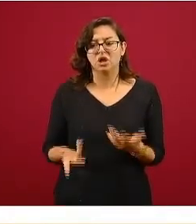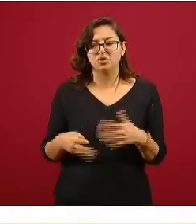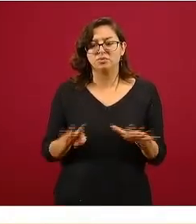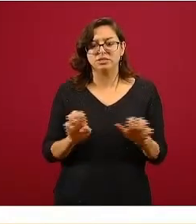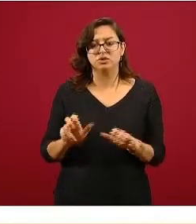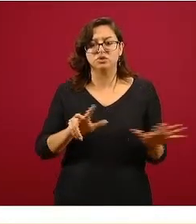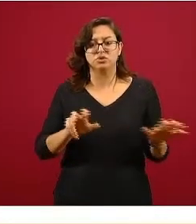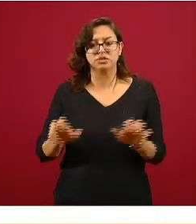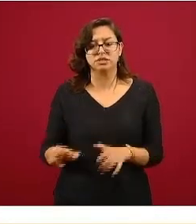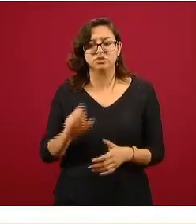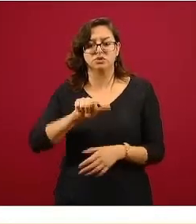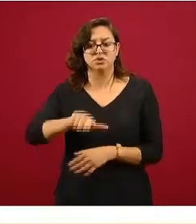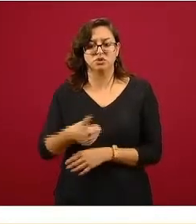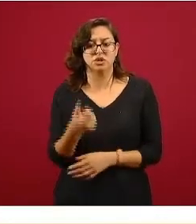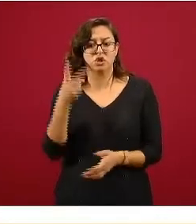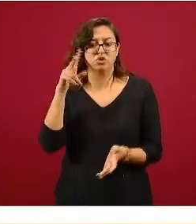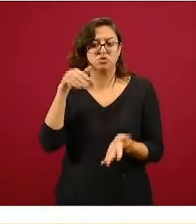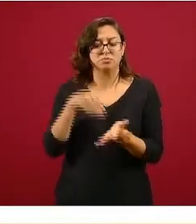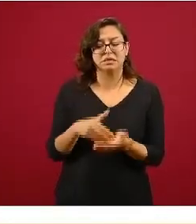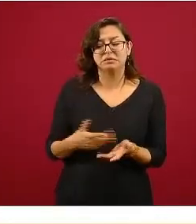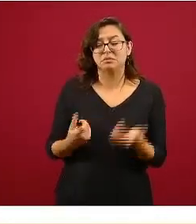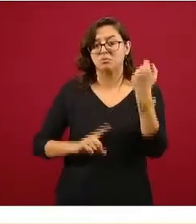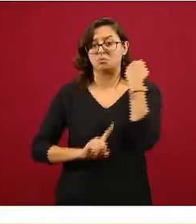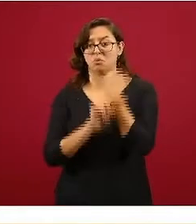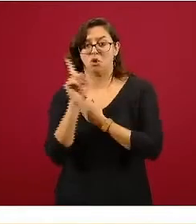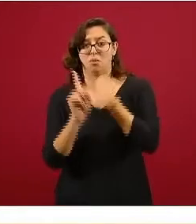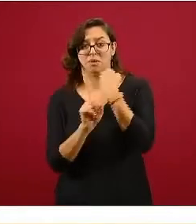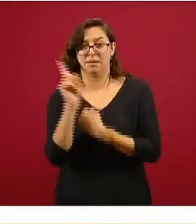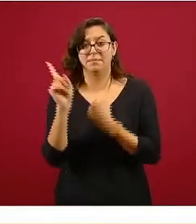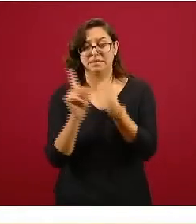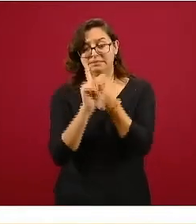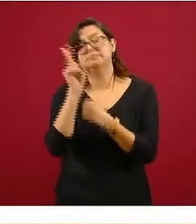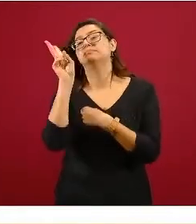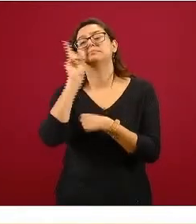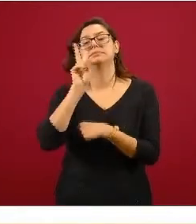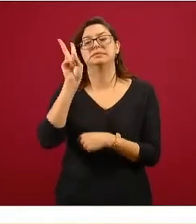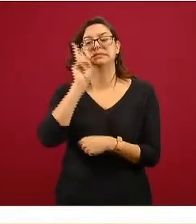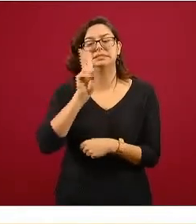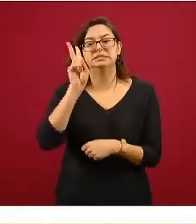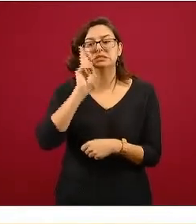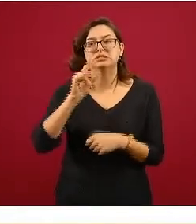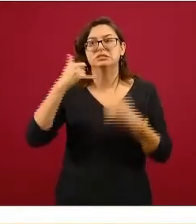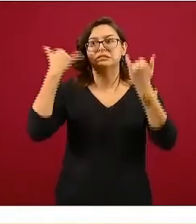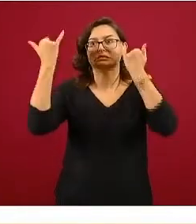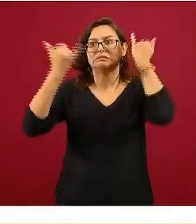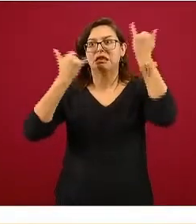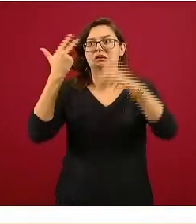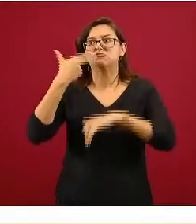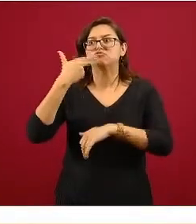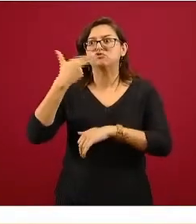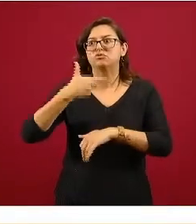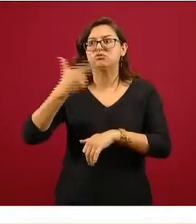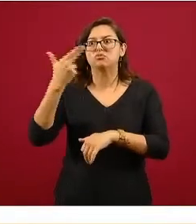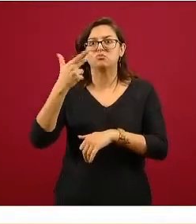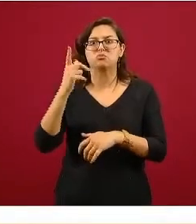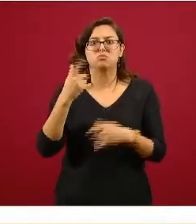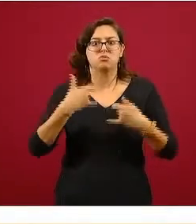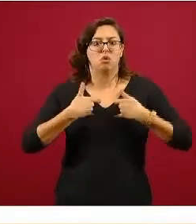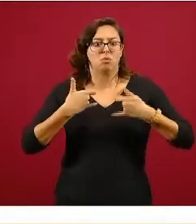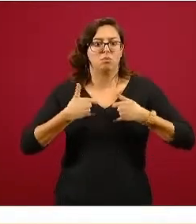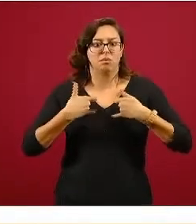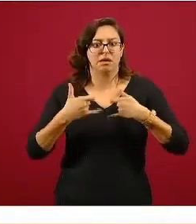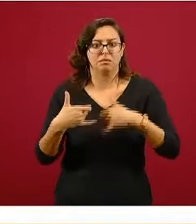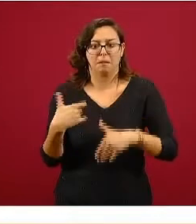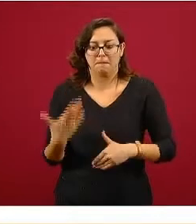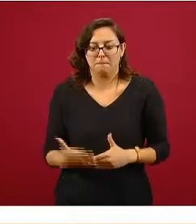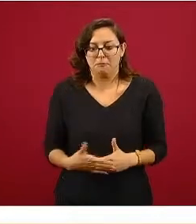800-911-2000, la línea de la vida para problemas de sustancias psicoemocionales, ideas de suicidio, embarazo adolescente. Y fíjense cómo